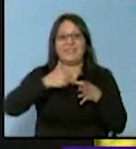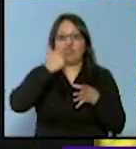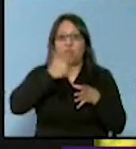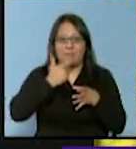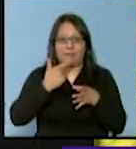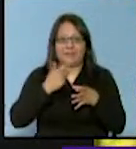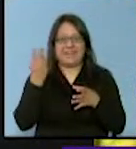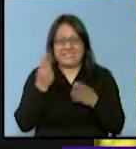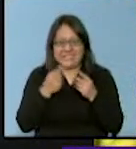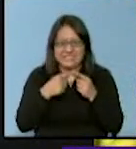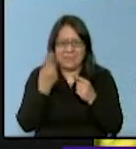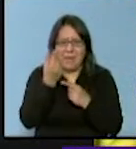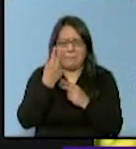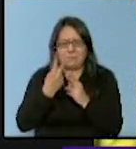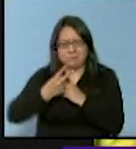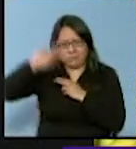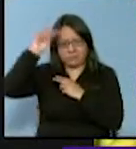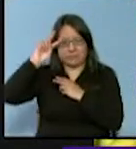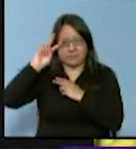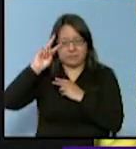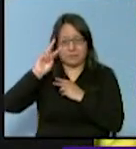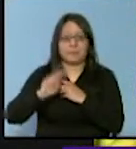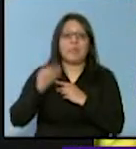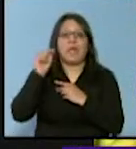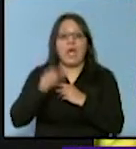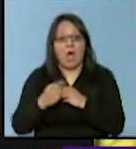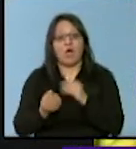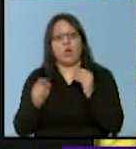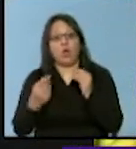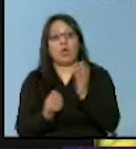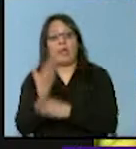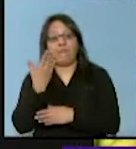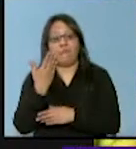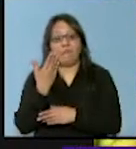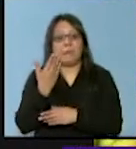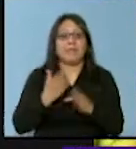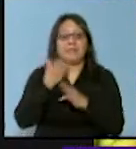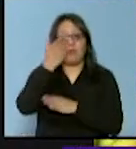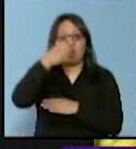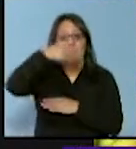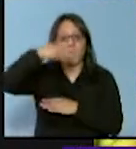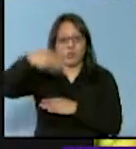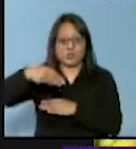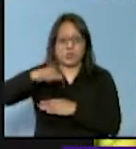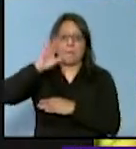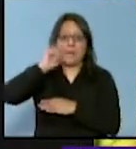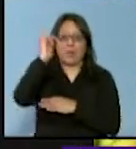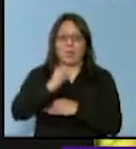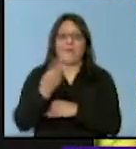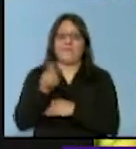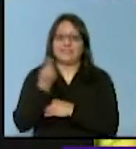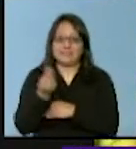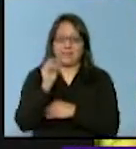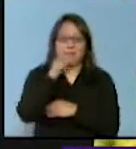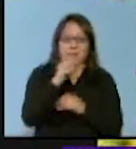nubes. Amanecimos en Monterrico, que es una feria tradicional que se desarrolla martes, jueves y sábado, y estamos con Lourdes, que es una